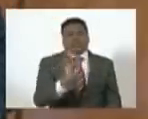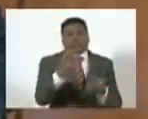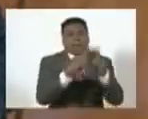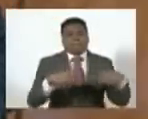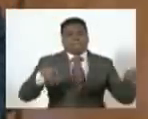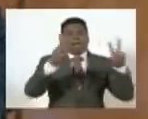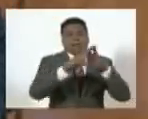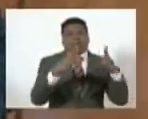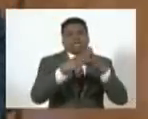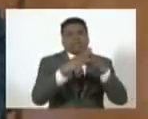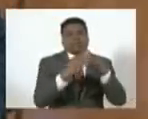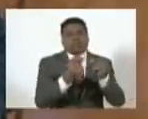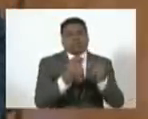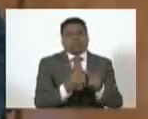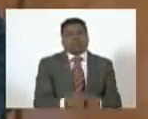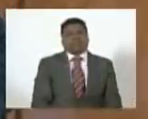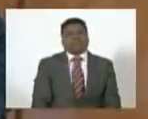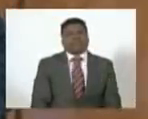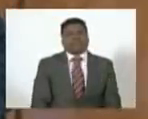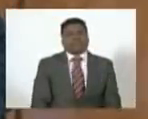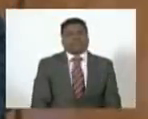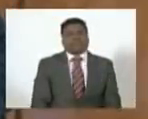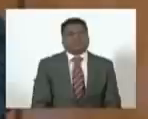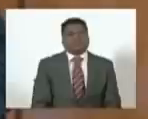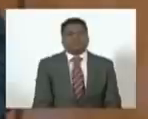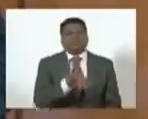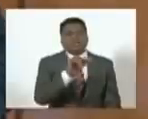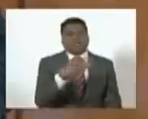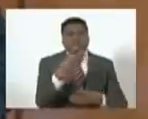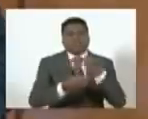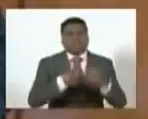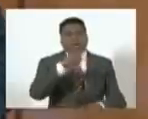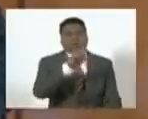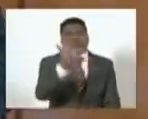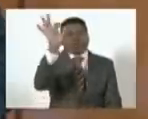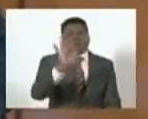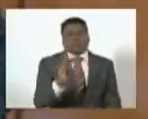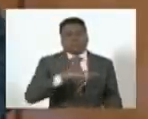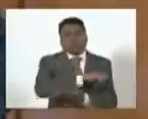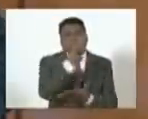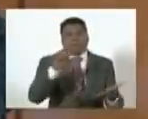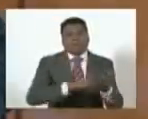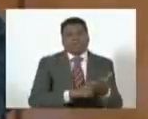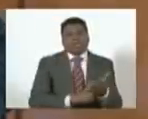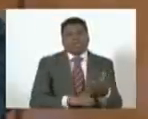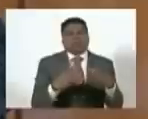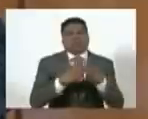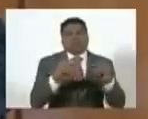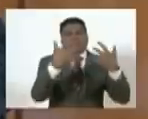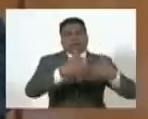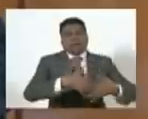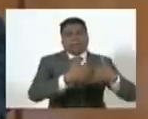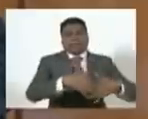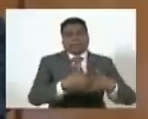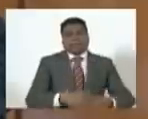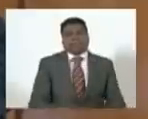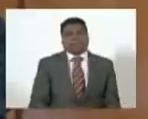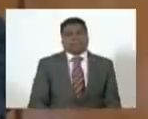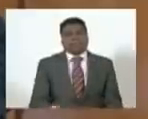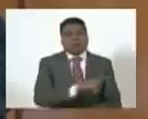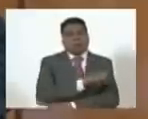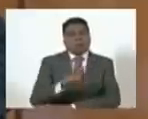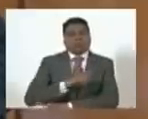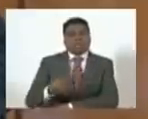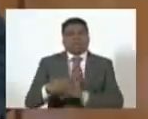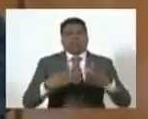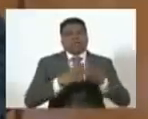del patrimonio neto. Esto afectará al 1% total de las empresas. Es obligatorio